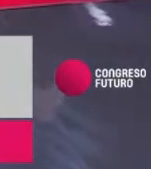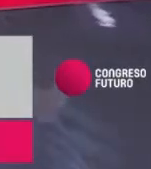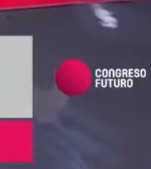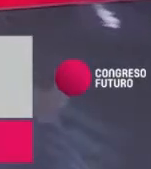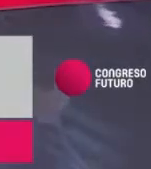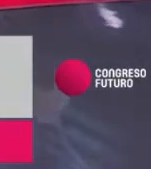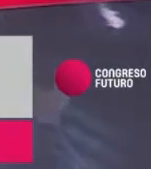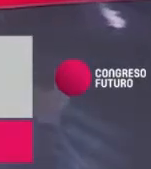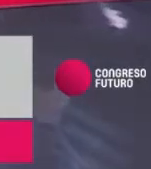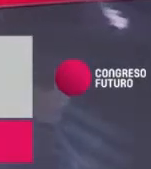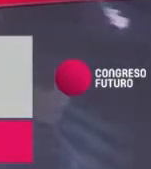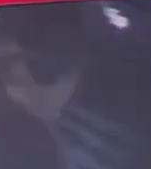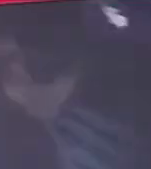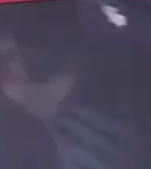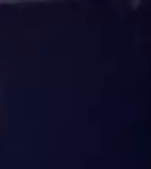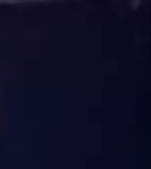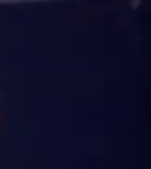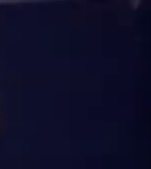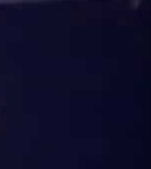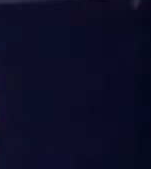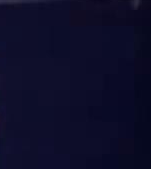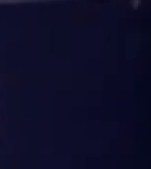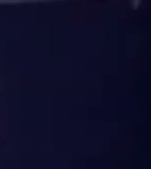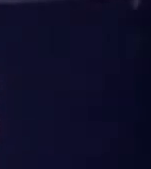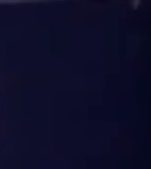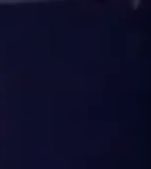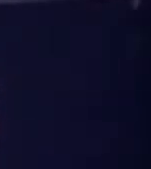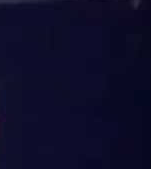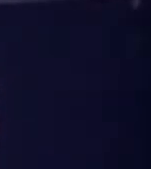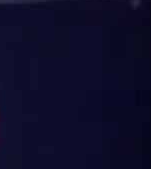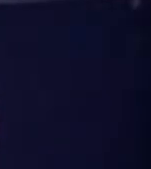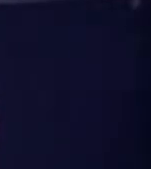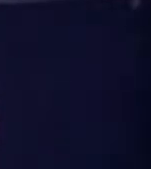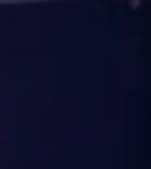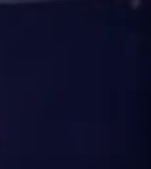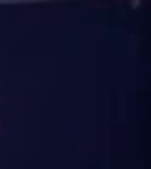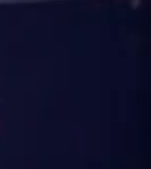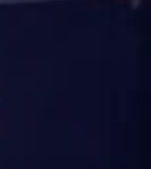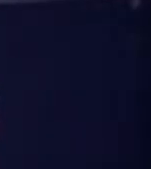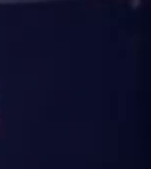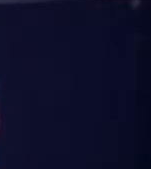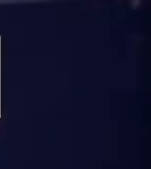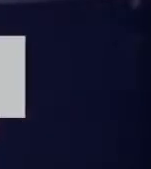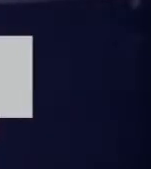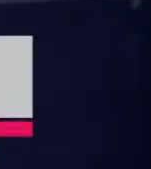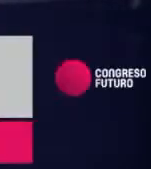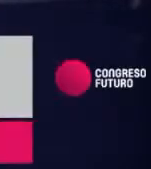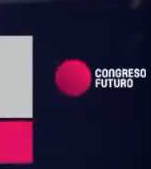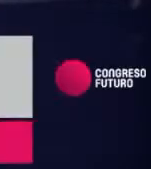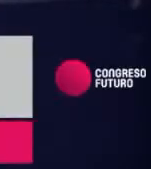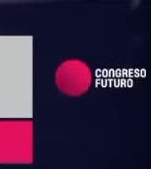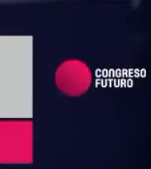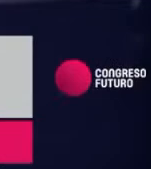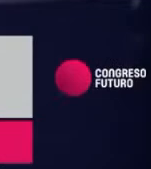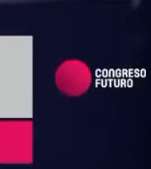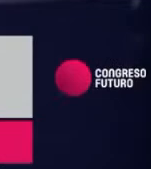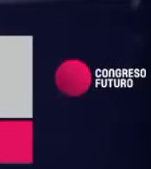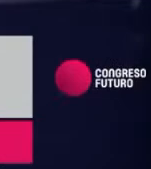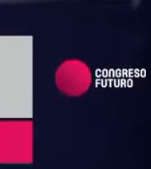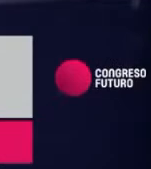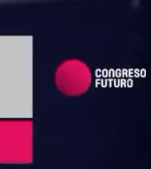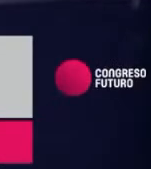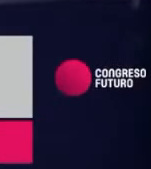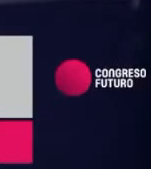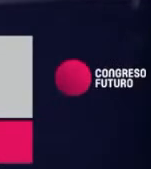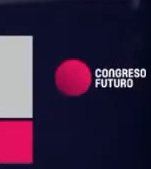en innovación y tecnología y que está trabajando para empoderar a la mujer en ese campo. Todavía falta mucho por hacer y este evento